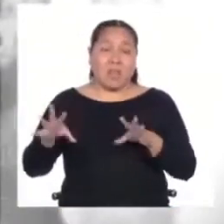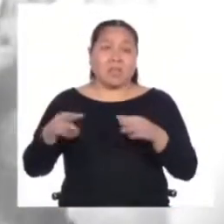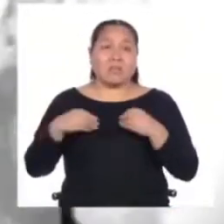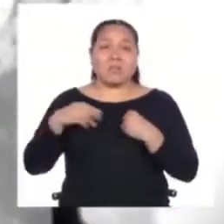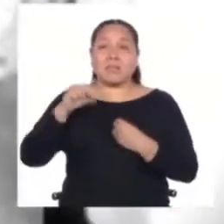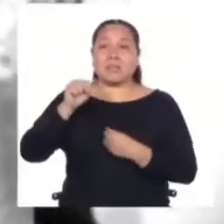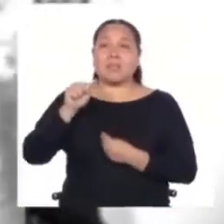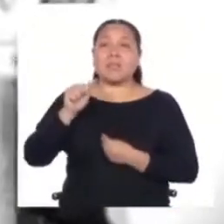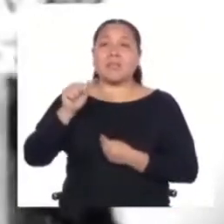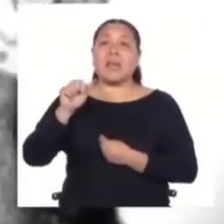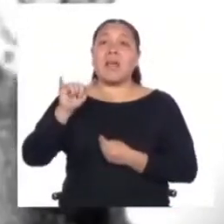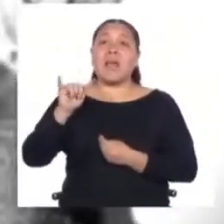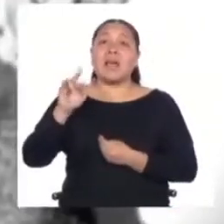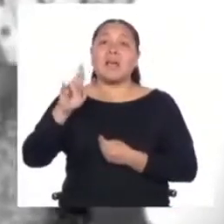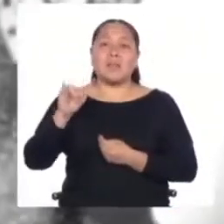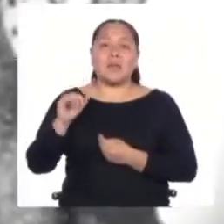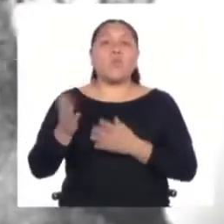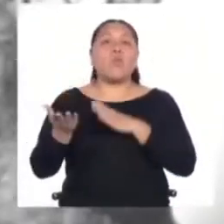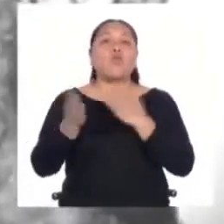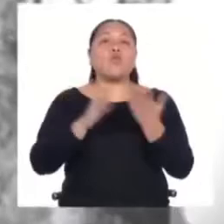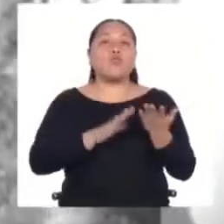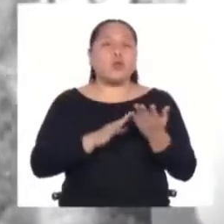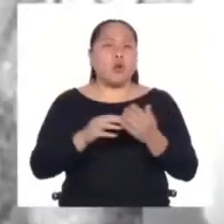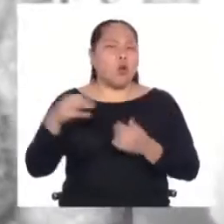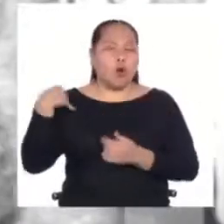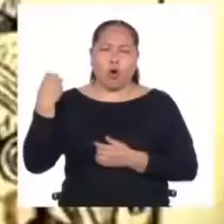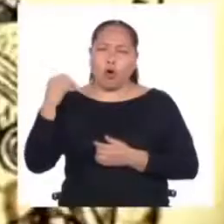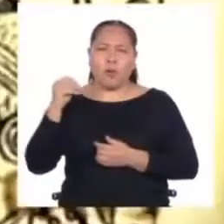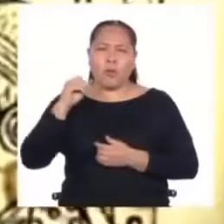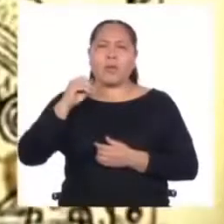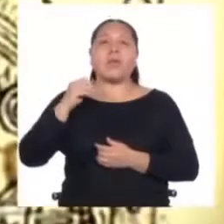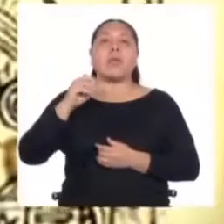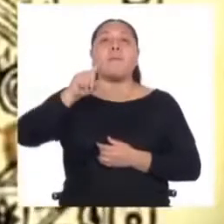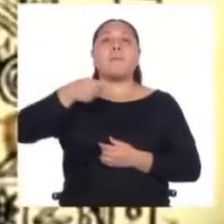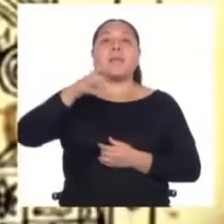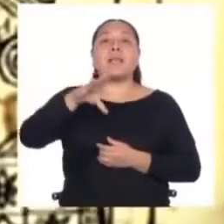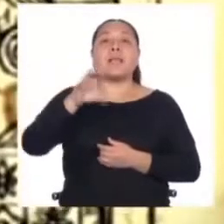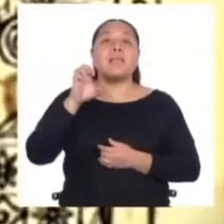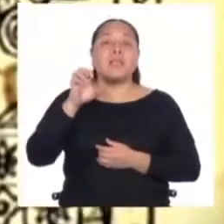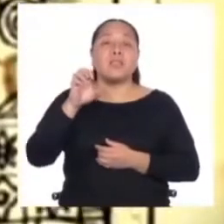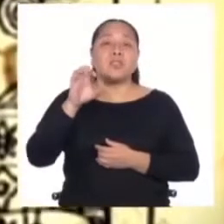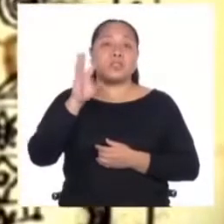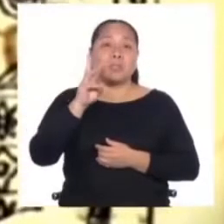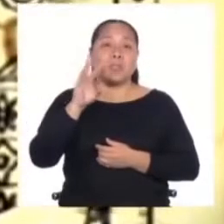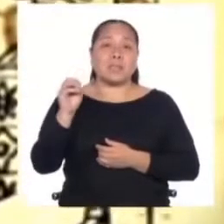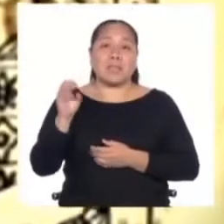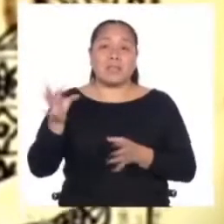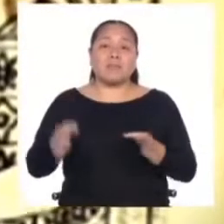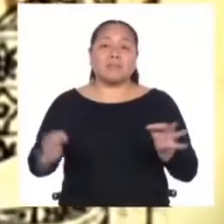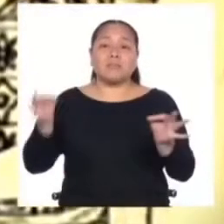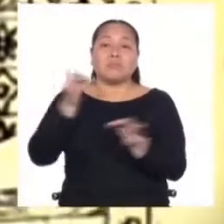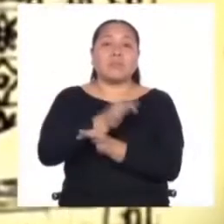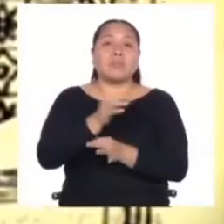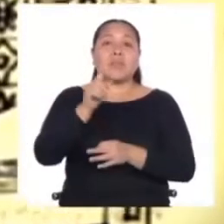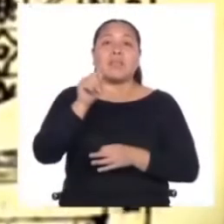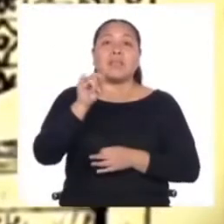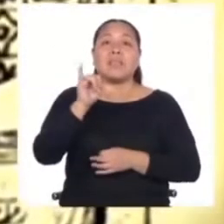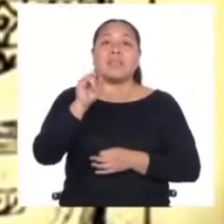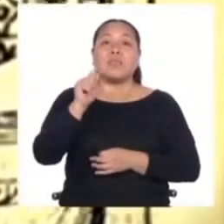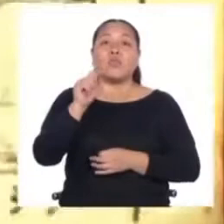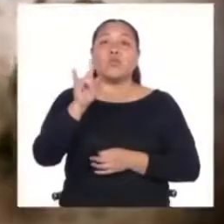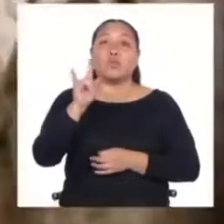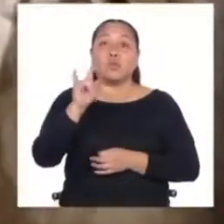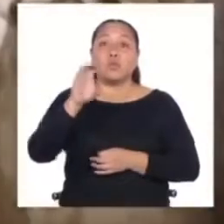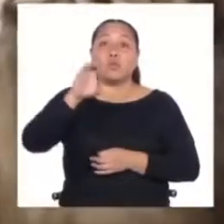Sayri Tupac falleció muy joven, en 1560. En su reemplazo, asumió el gobierno Titu Cusi